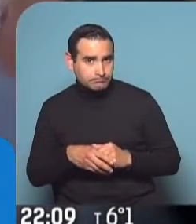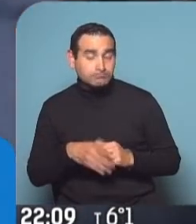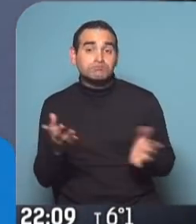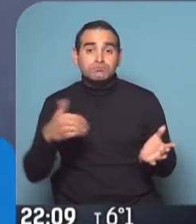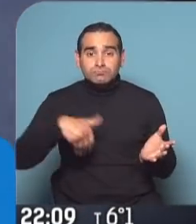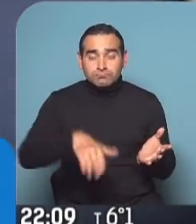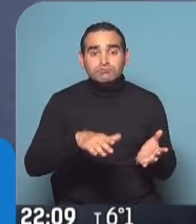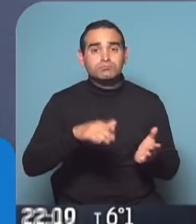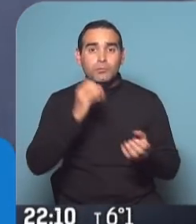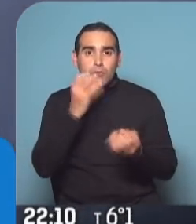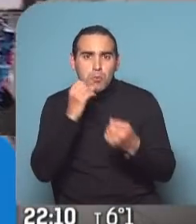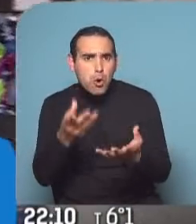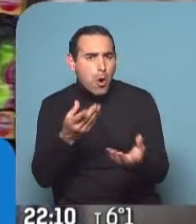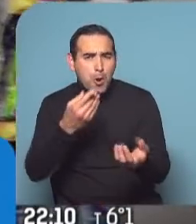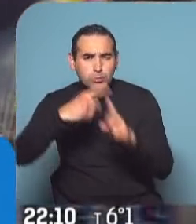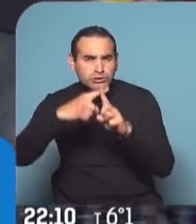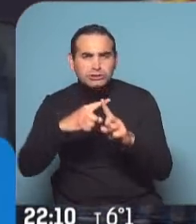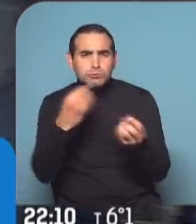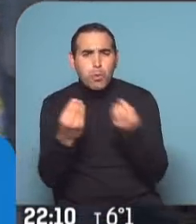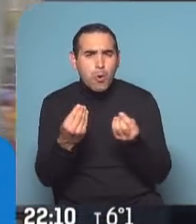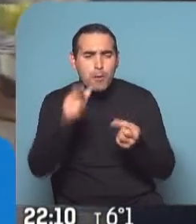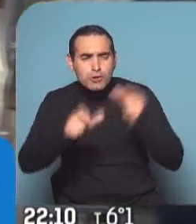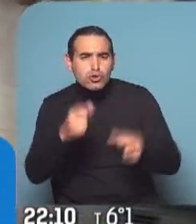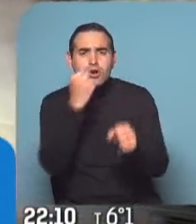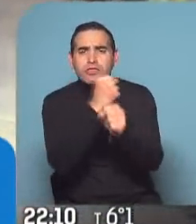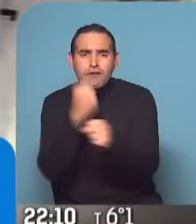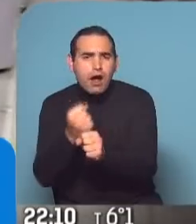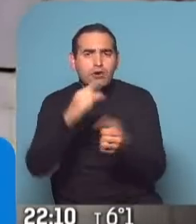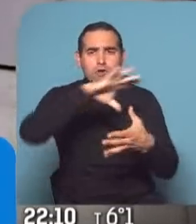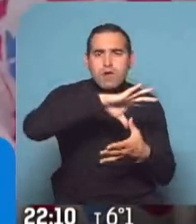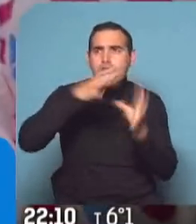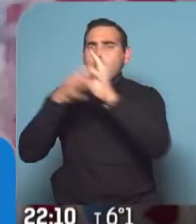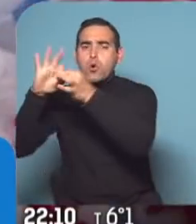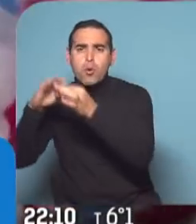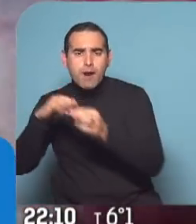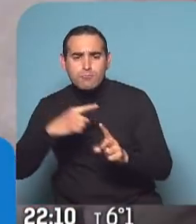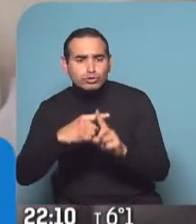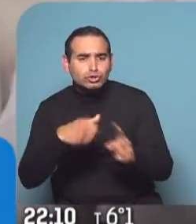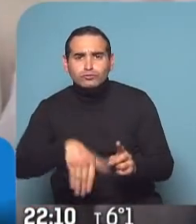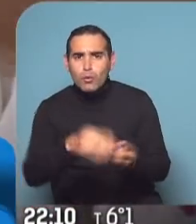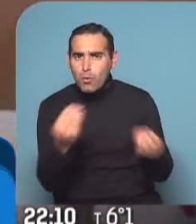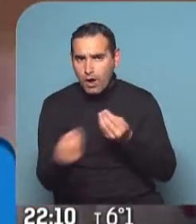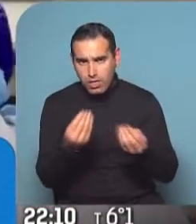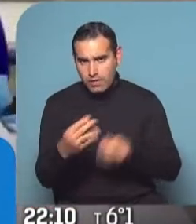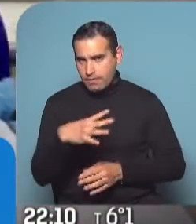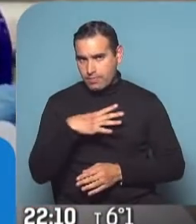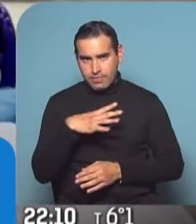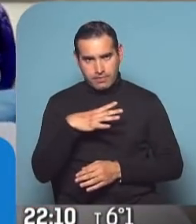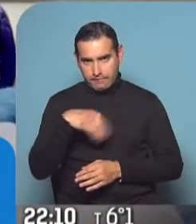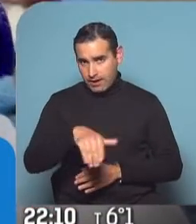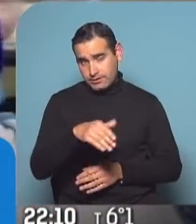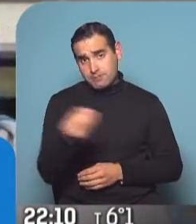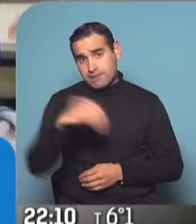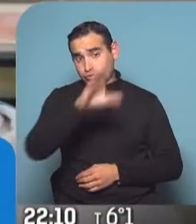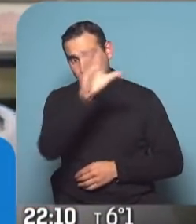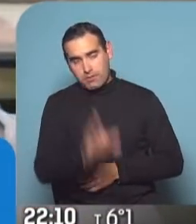lleguen realmente a ser palpables para los consumidores y trabajadores de ambos bloques, sobre todo para los sudamericanos, objetivamente más débiles